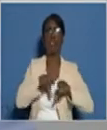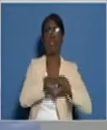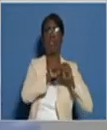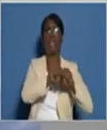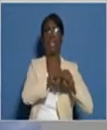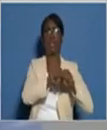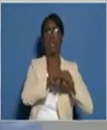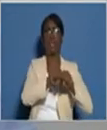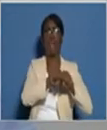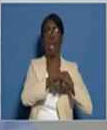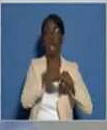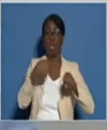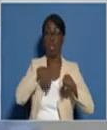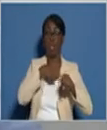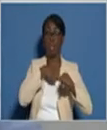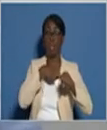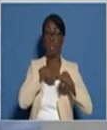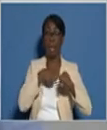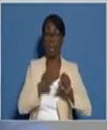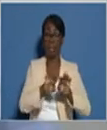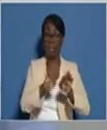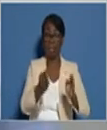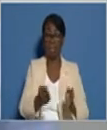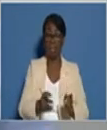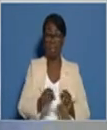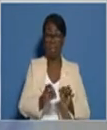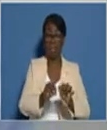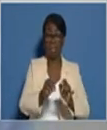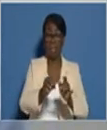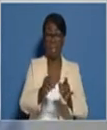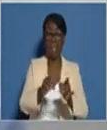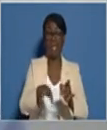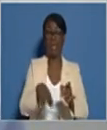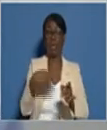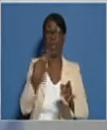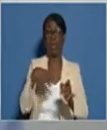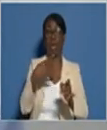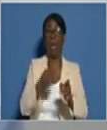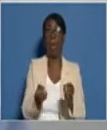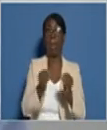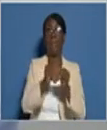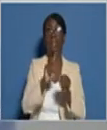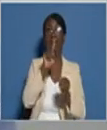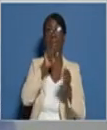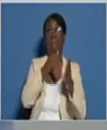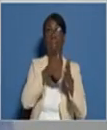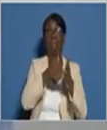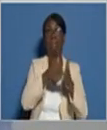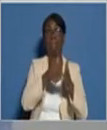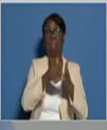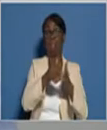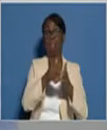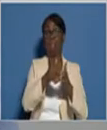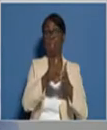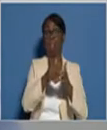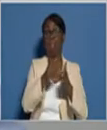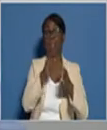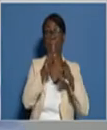base de datos el día de hoy supera los más de 100.000 trabajadores suspendidos, por lo cual progresivamente